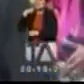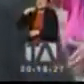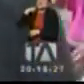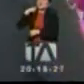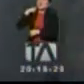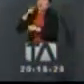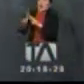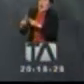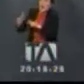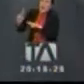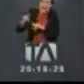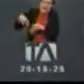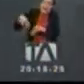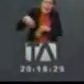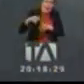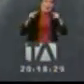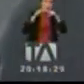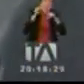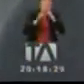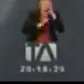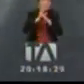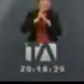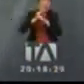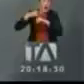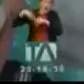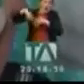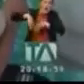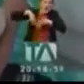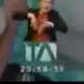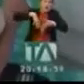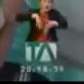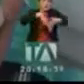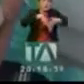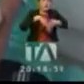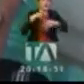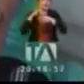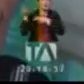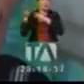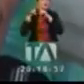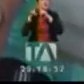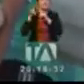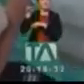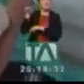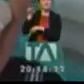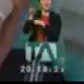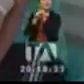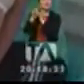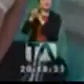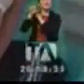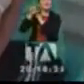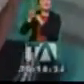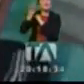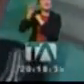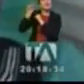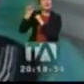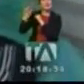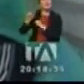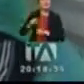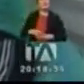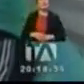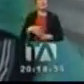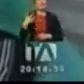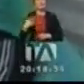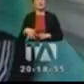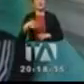cruzan diariamente el puente internacional Simón Bolívar, conocimos a Manuel Gregorio Méndez, de 37 años, quien tuvo